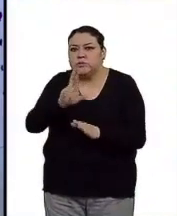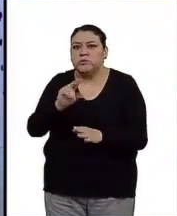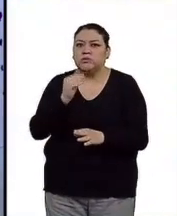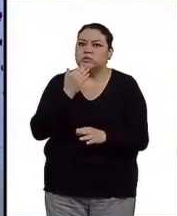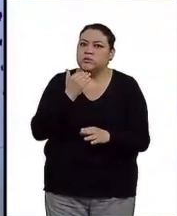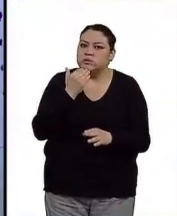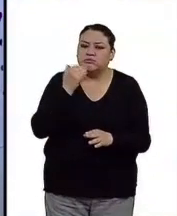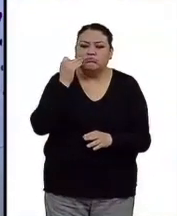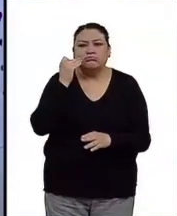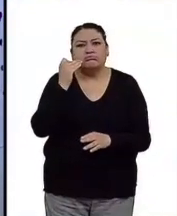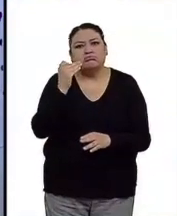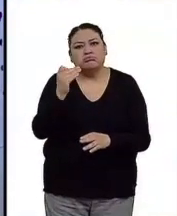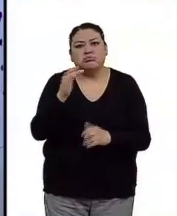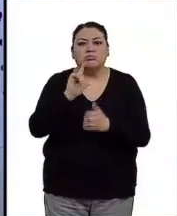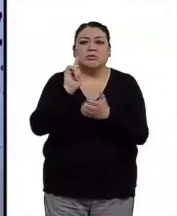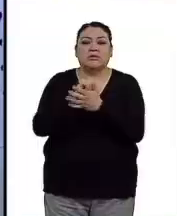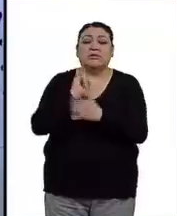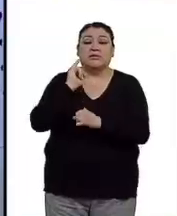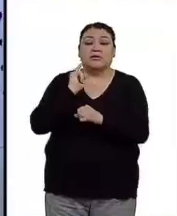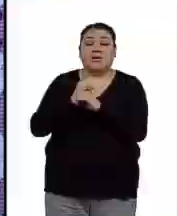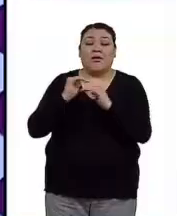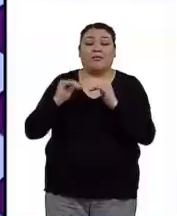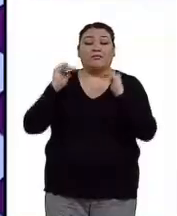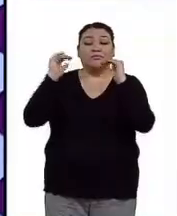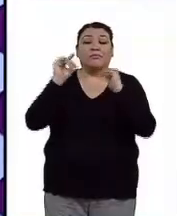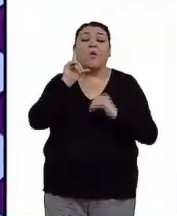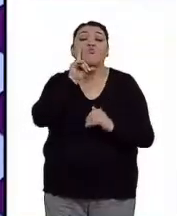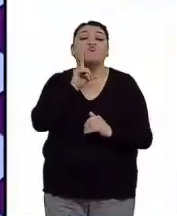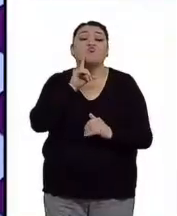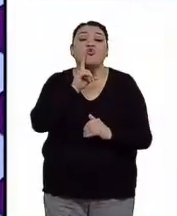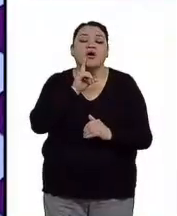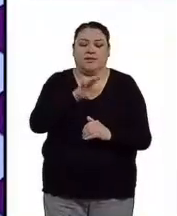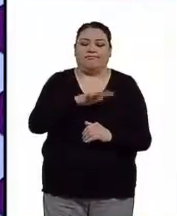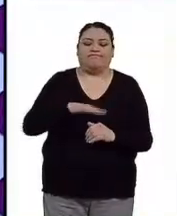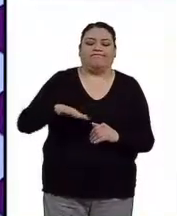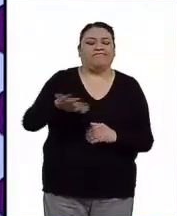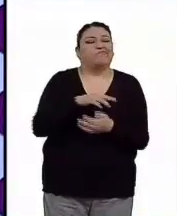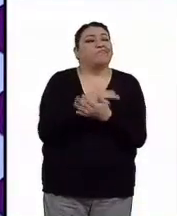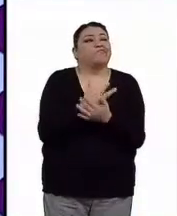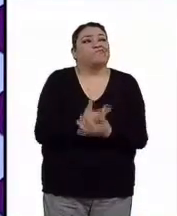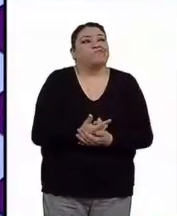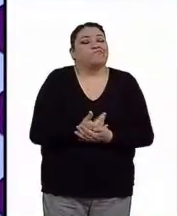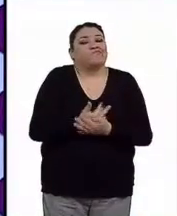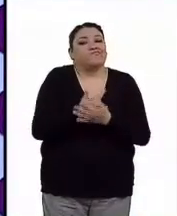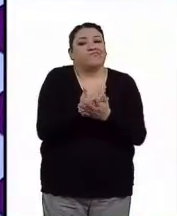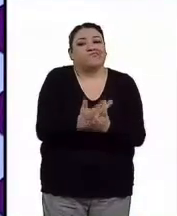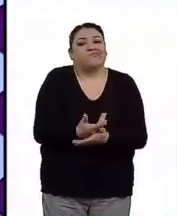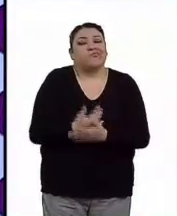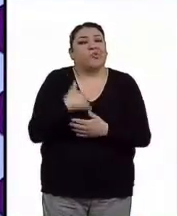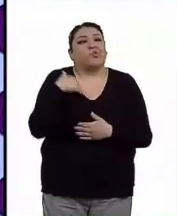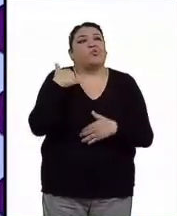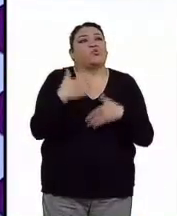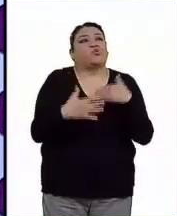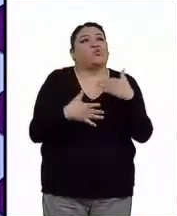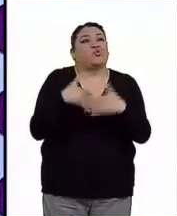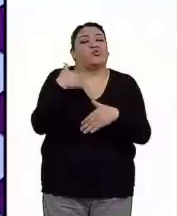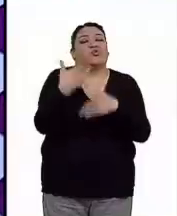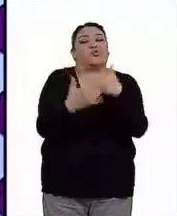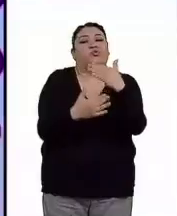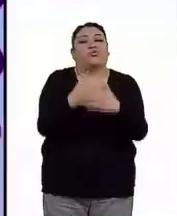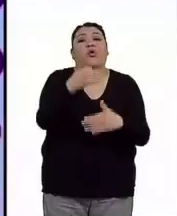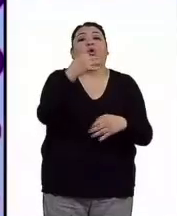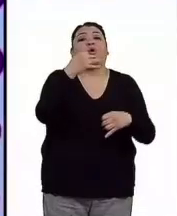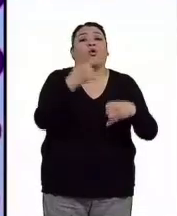En incumplimiento a estos estándares, donde las mujeres tenemos que seguir esperando hasta llegar al juicio de amparo, ¿no? Y eso ya no